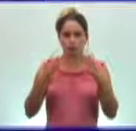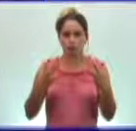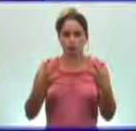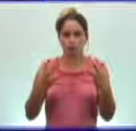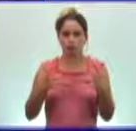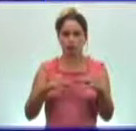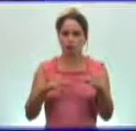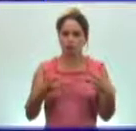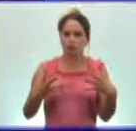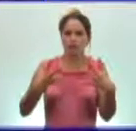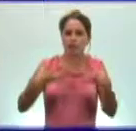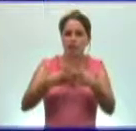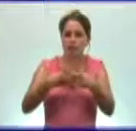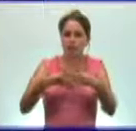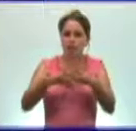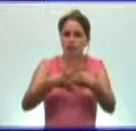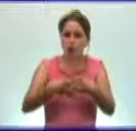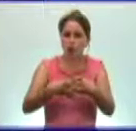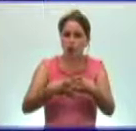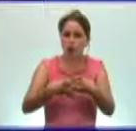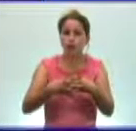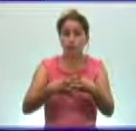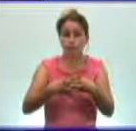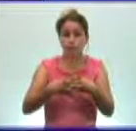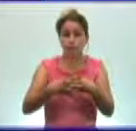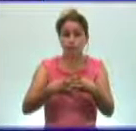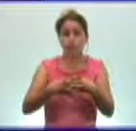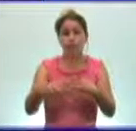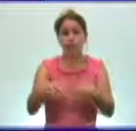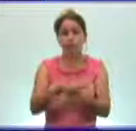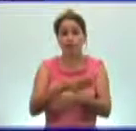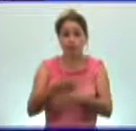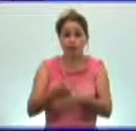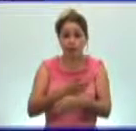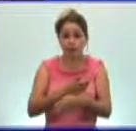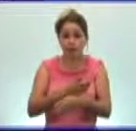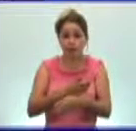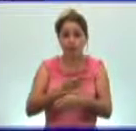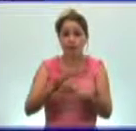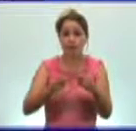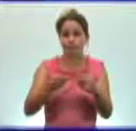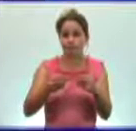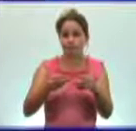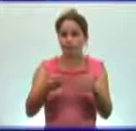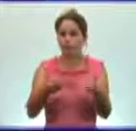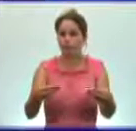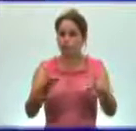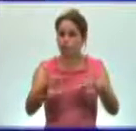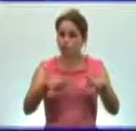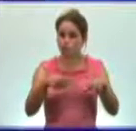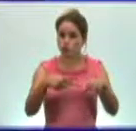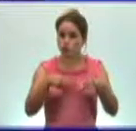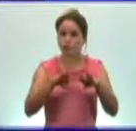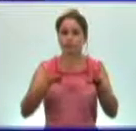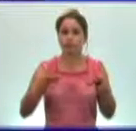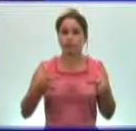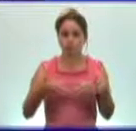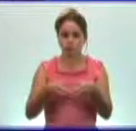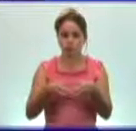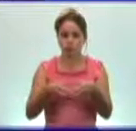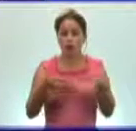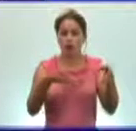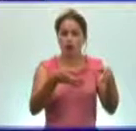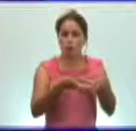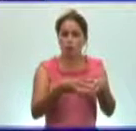relacionarse entre ellos y también entre los metales para formar diferentes tipos de sustancias. Y en el grupo 8A o grupo